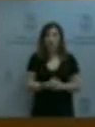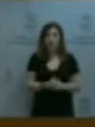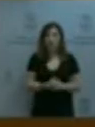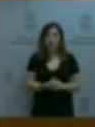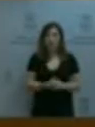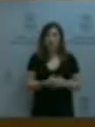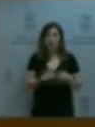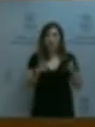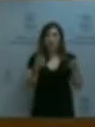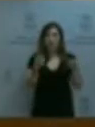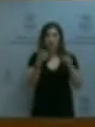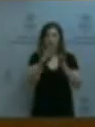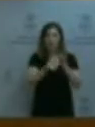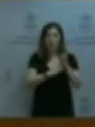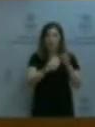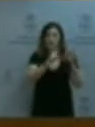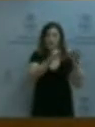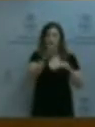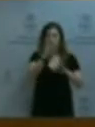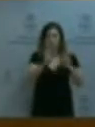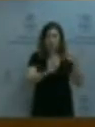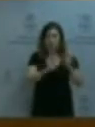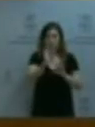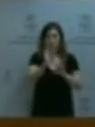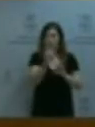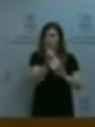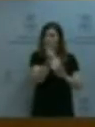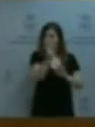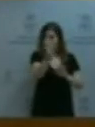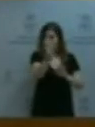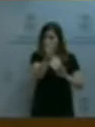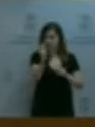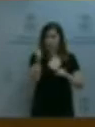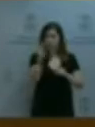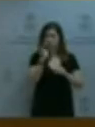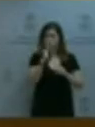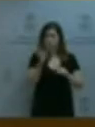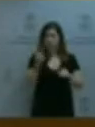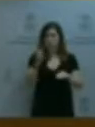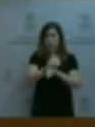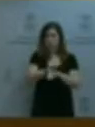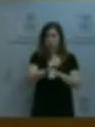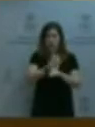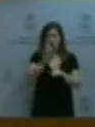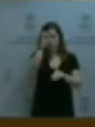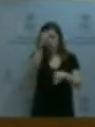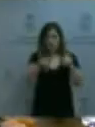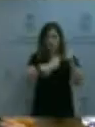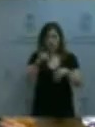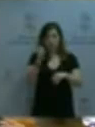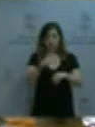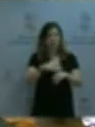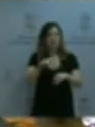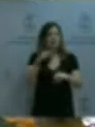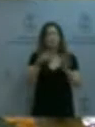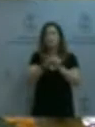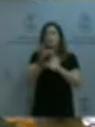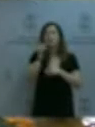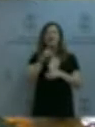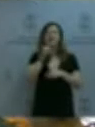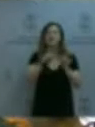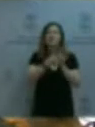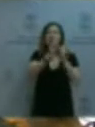la cuantía destinada a fondos mineros. Es mentira, fue un cálculo de engañabobos. ¿De dónde